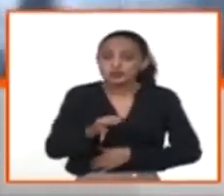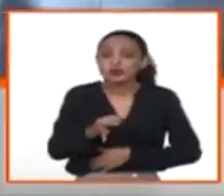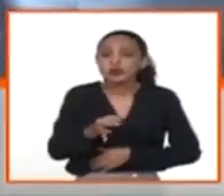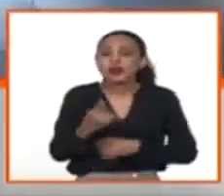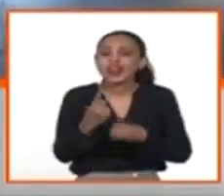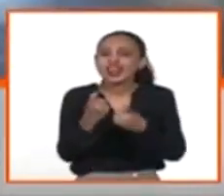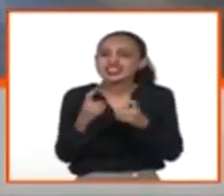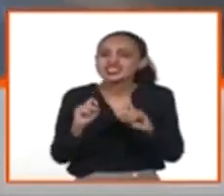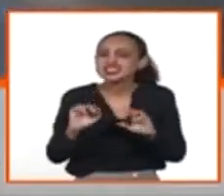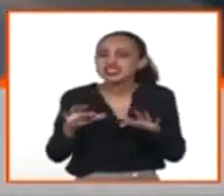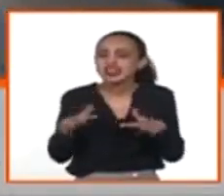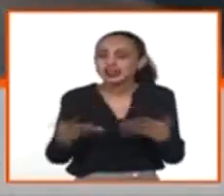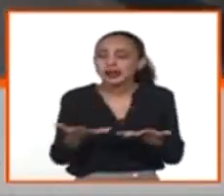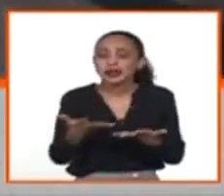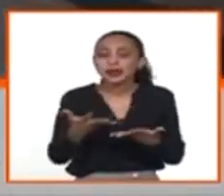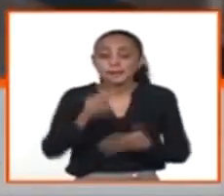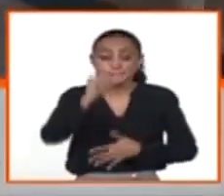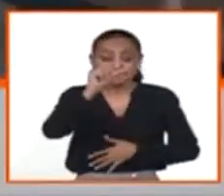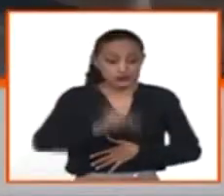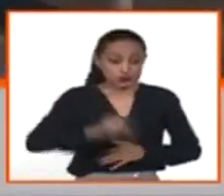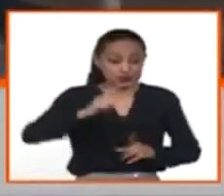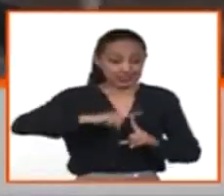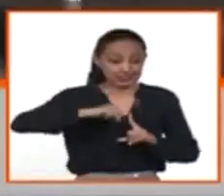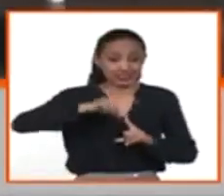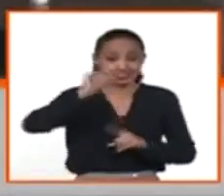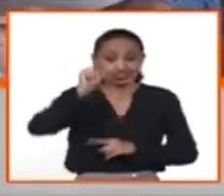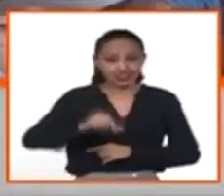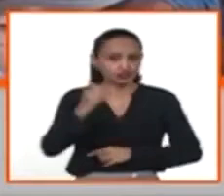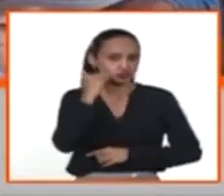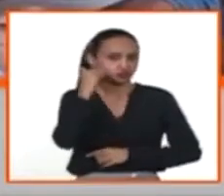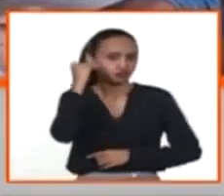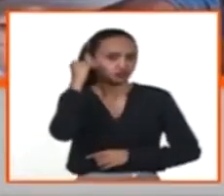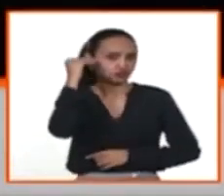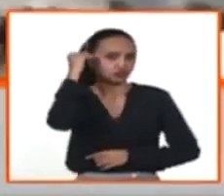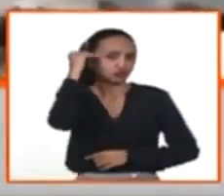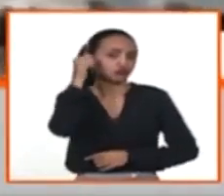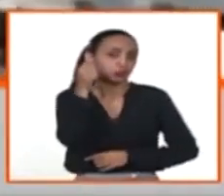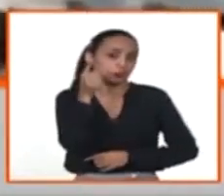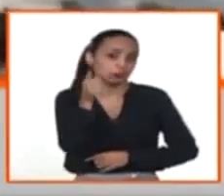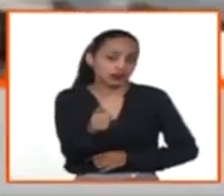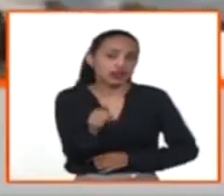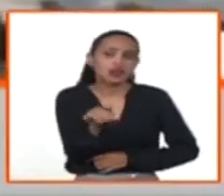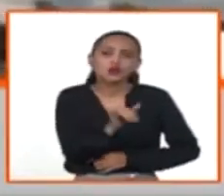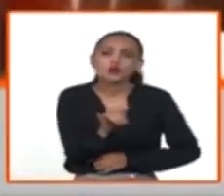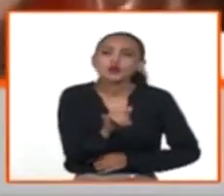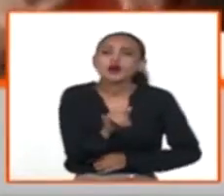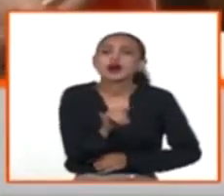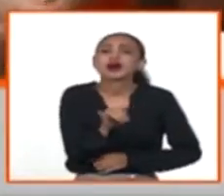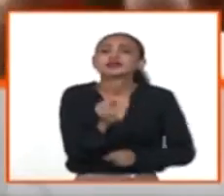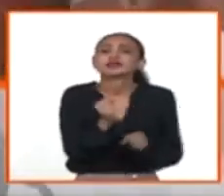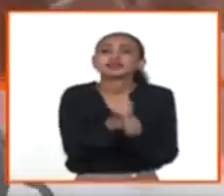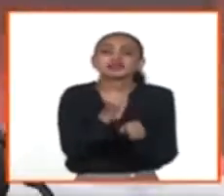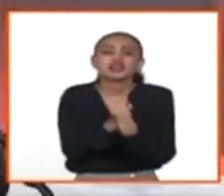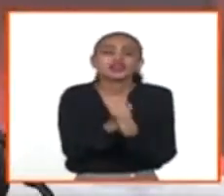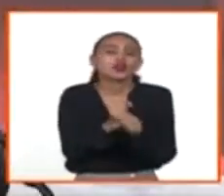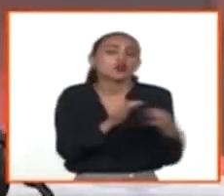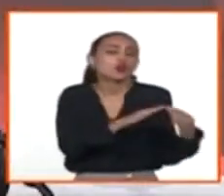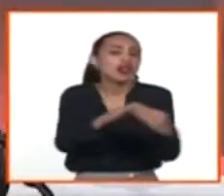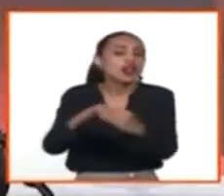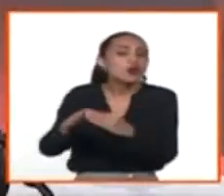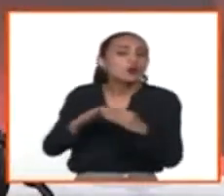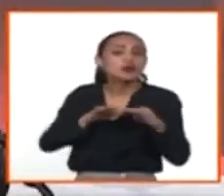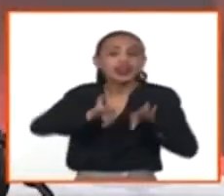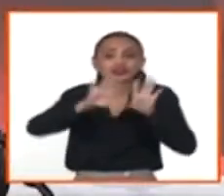necesitan personal técnico capacitado, necesitan que haya una actuación prácticamente de toda la comunidad, y bueno, eso